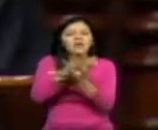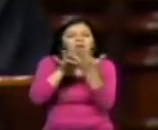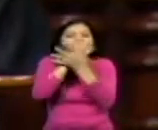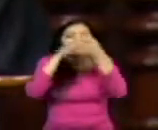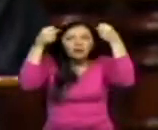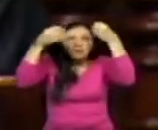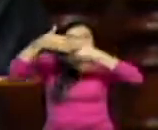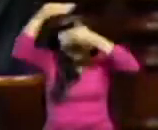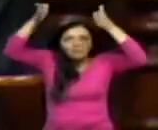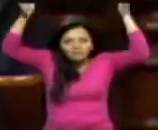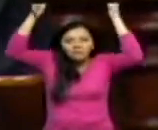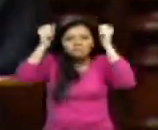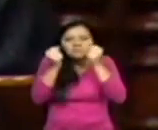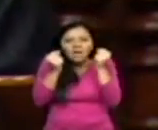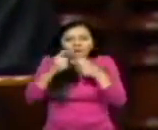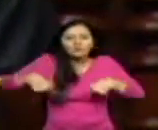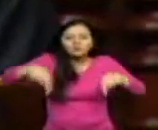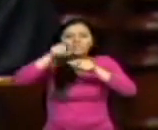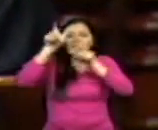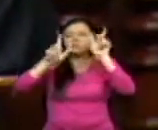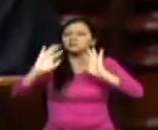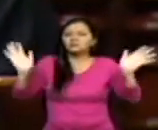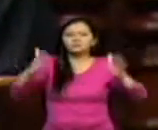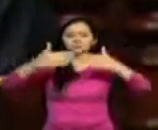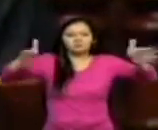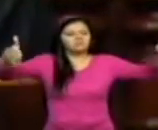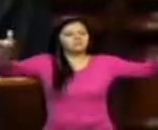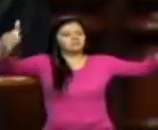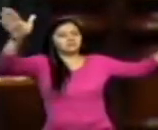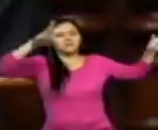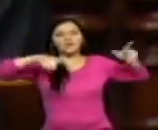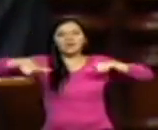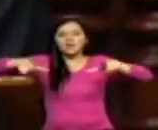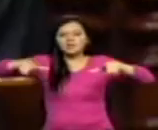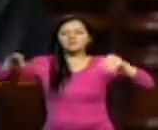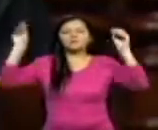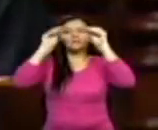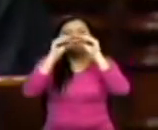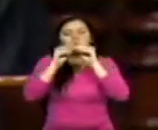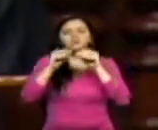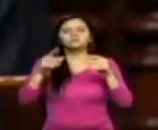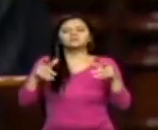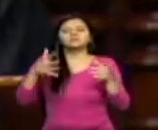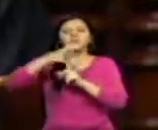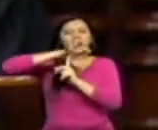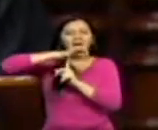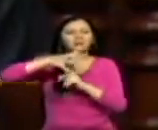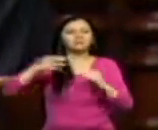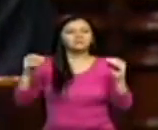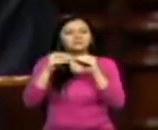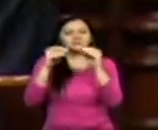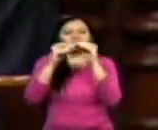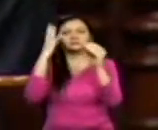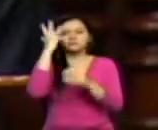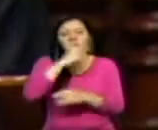enrejadas, menos enjauladas, con más espacios públicos y parques.